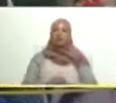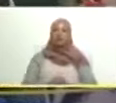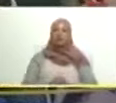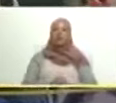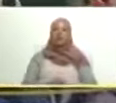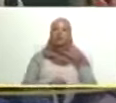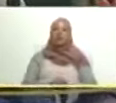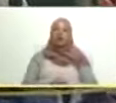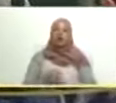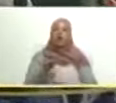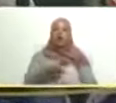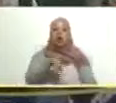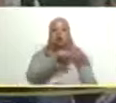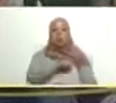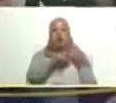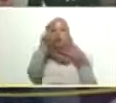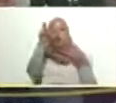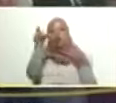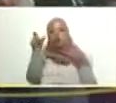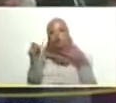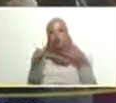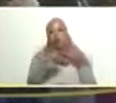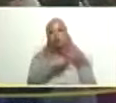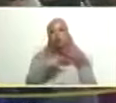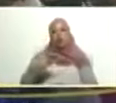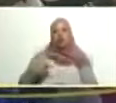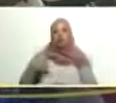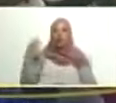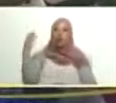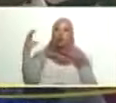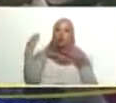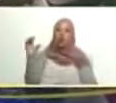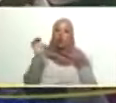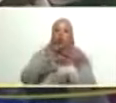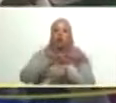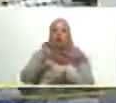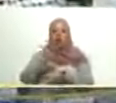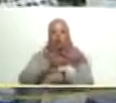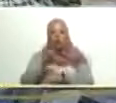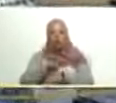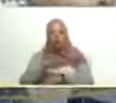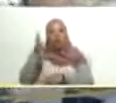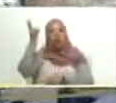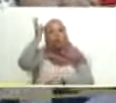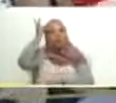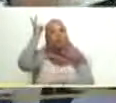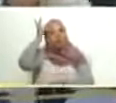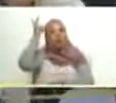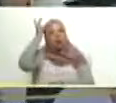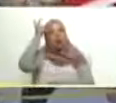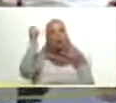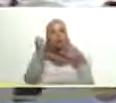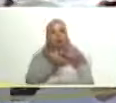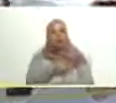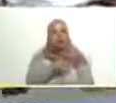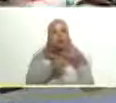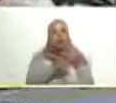Portugueses, españoles, italianos, colombianos, ecuatorianos, peruanos,